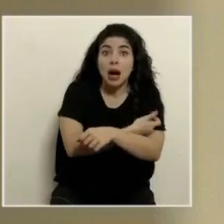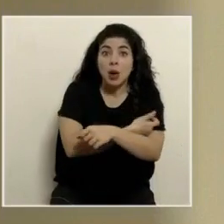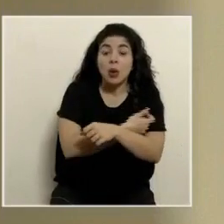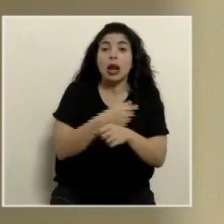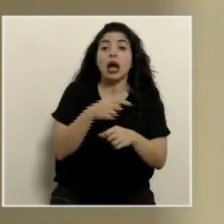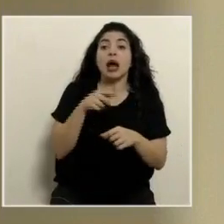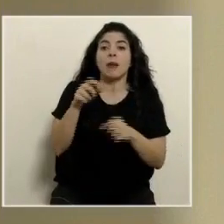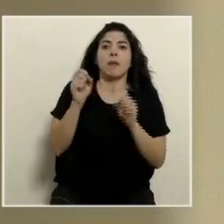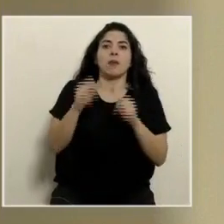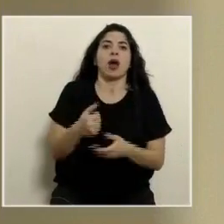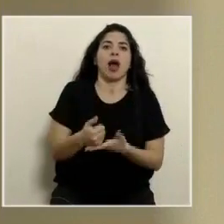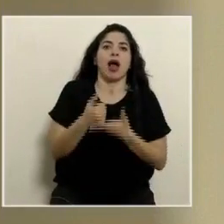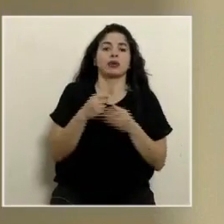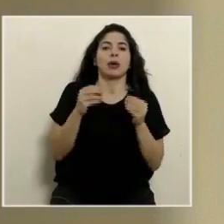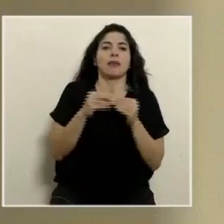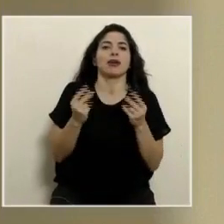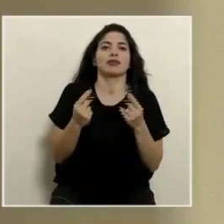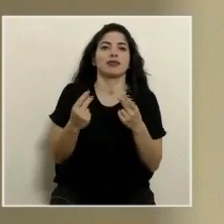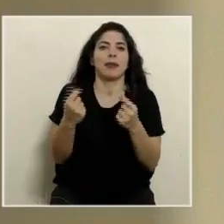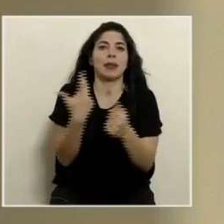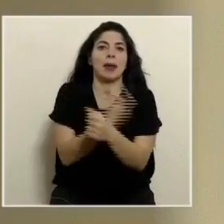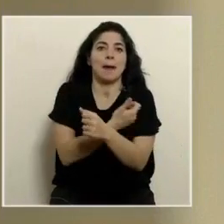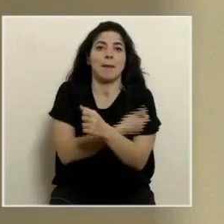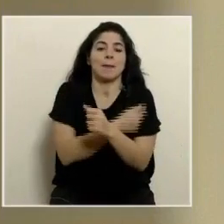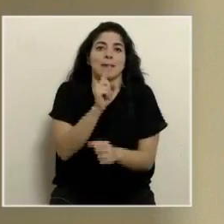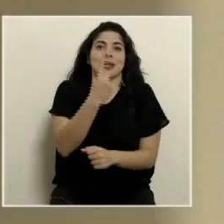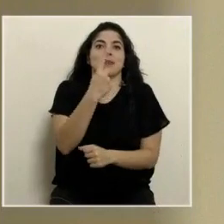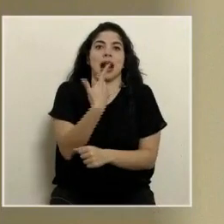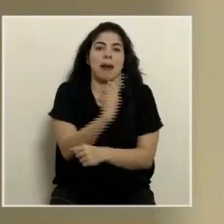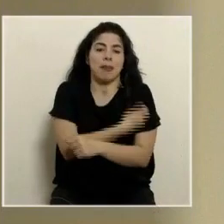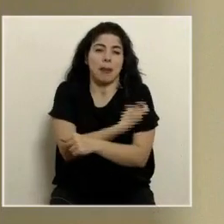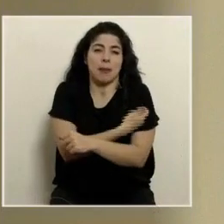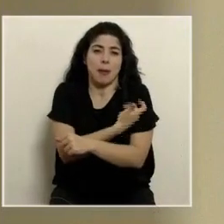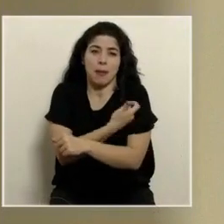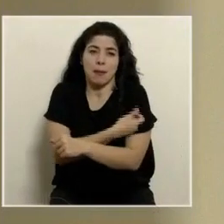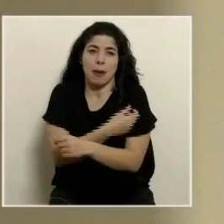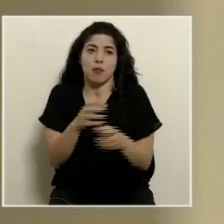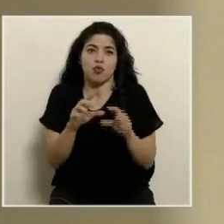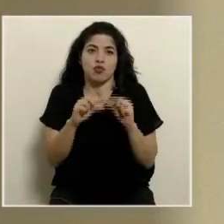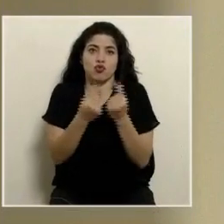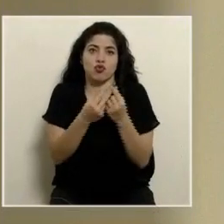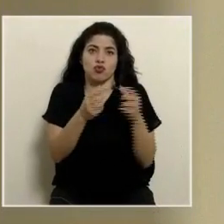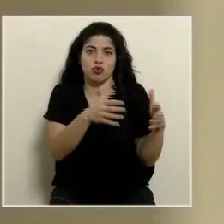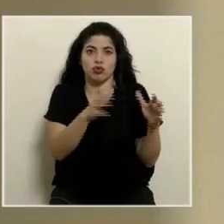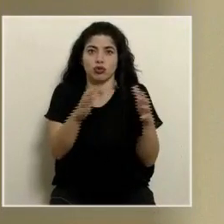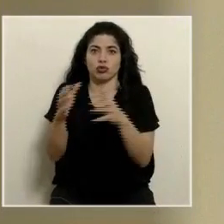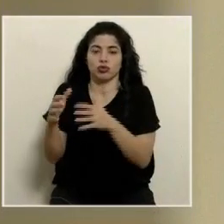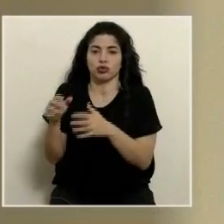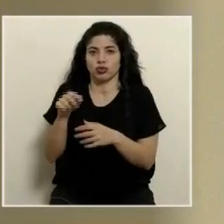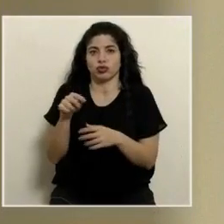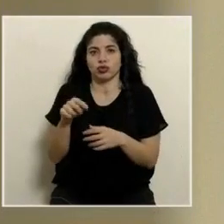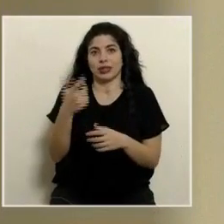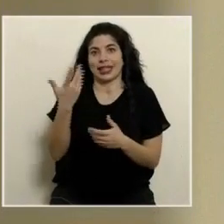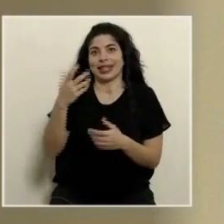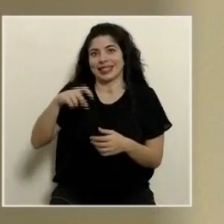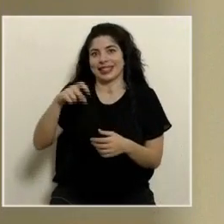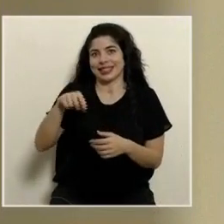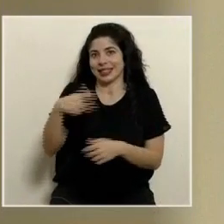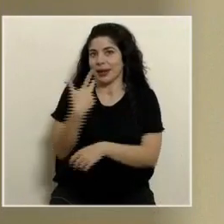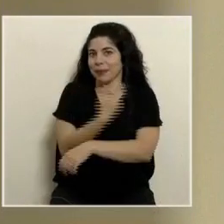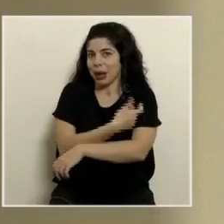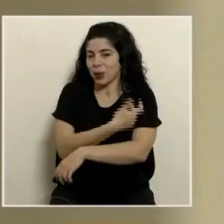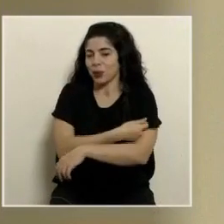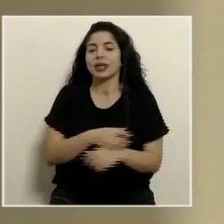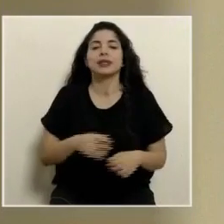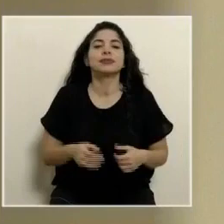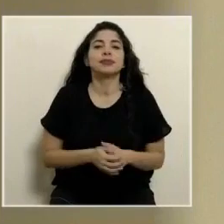poder avanzar más rápidamente aplicando primeras dosis en los diferentes grupos de población que vayan a ser sujetos a esta